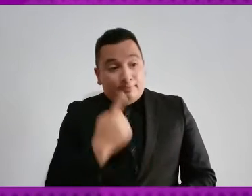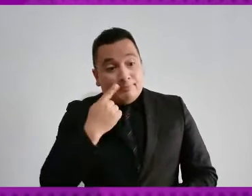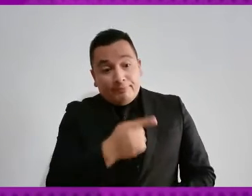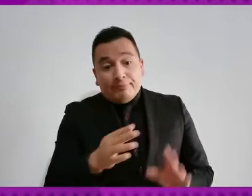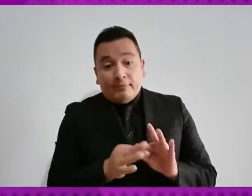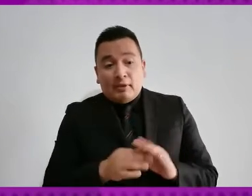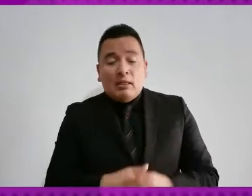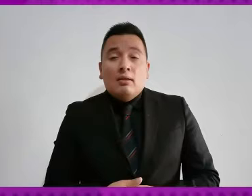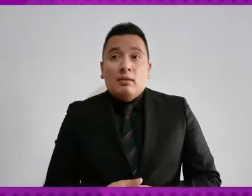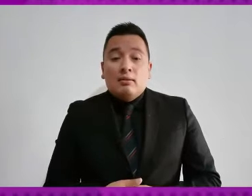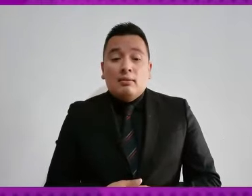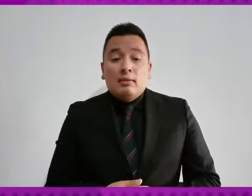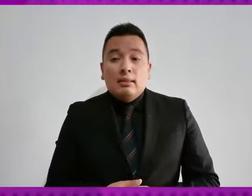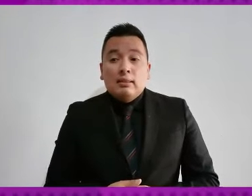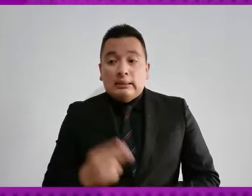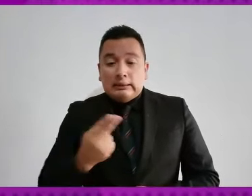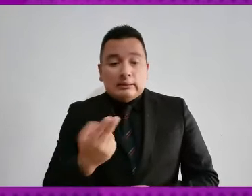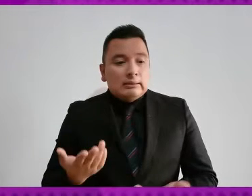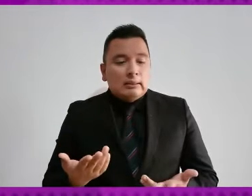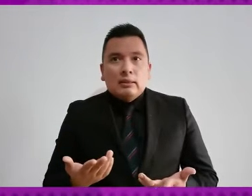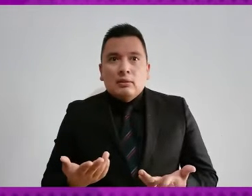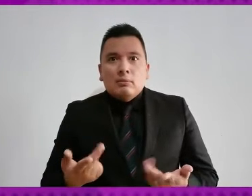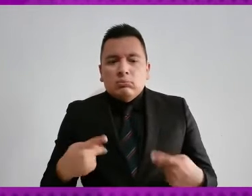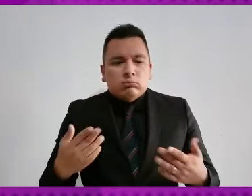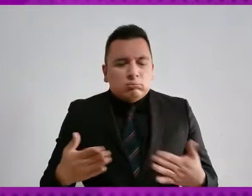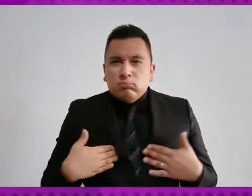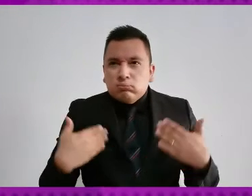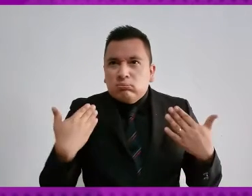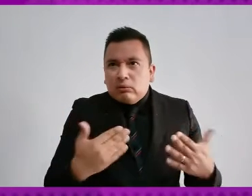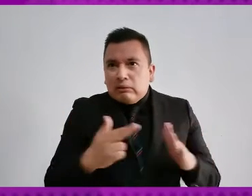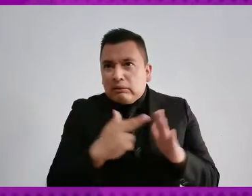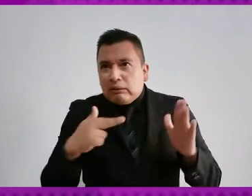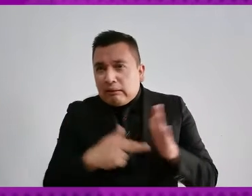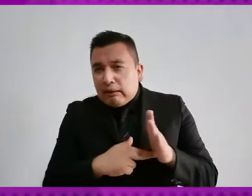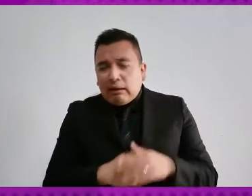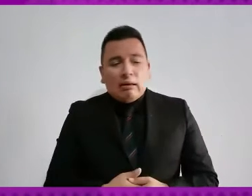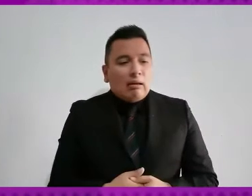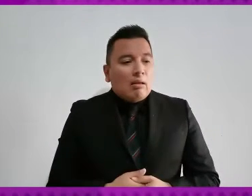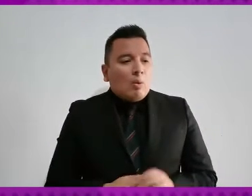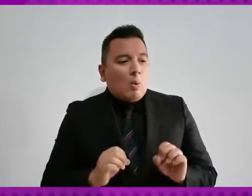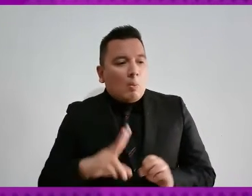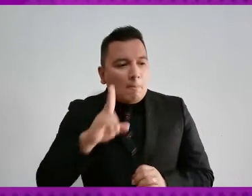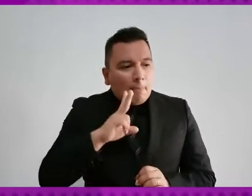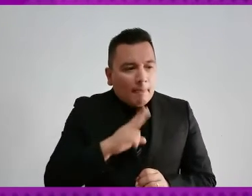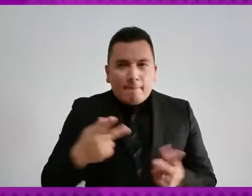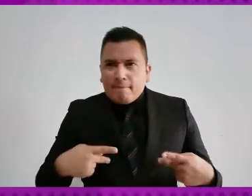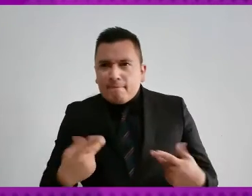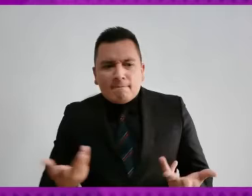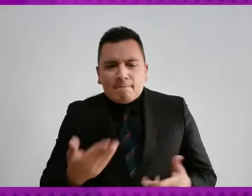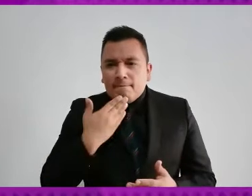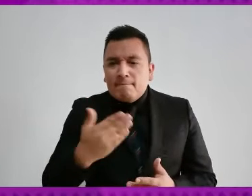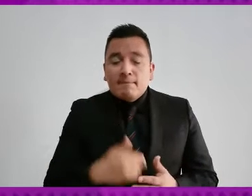tú lo mencionas, la certeza va desde los procedimientos, las normas, el cumplimiento, si bien es en el ámbito